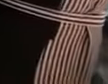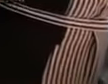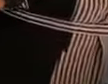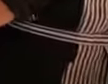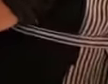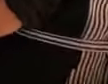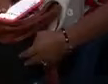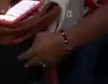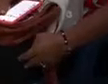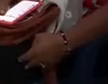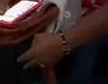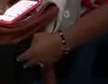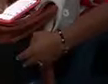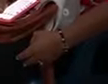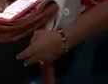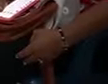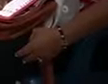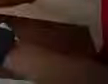un total de